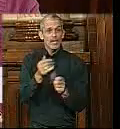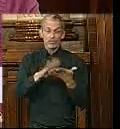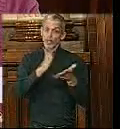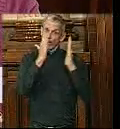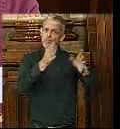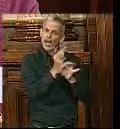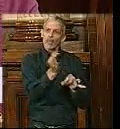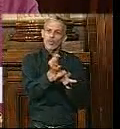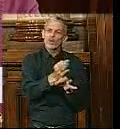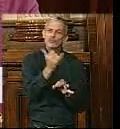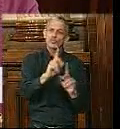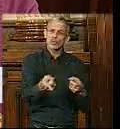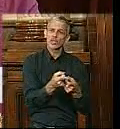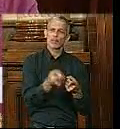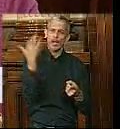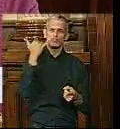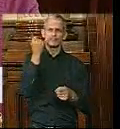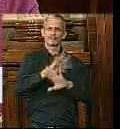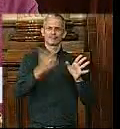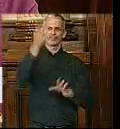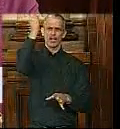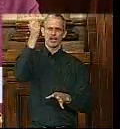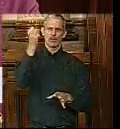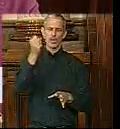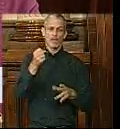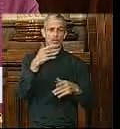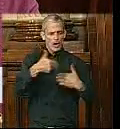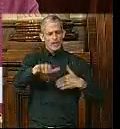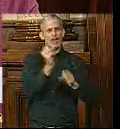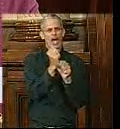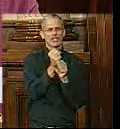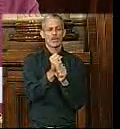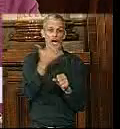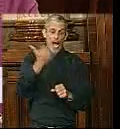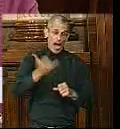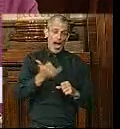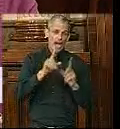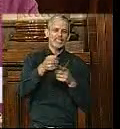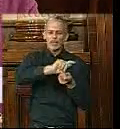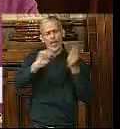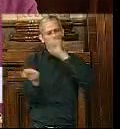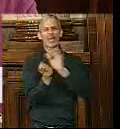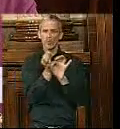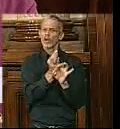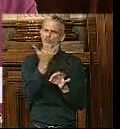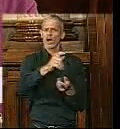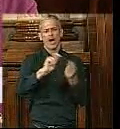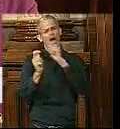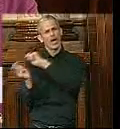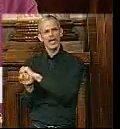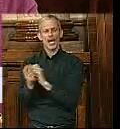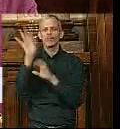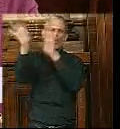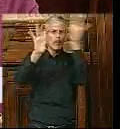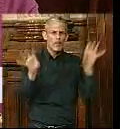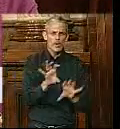educación también que se hicieron y que están para trabajar. Está habiendo también una transformación educativa interesante en muchas provincias